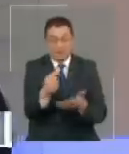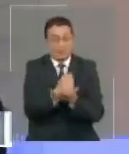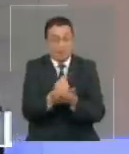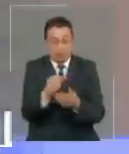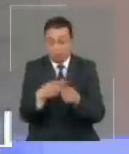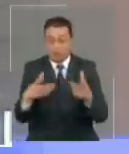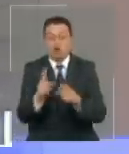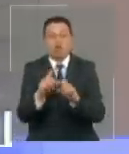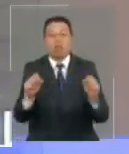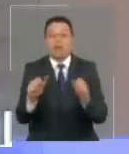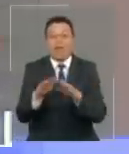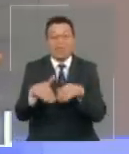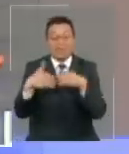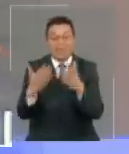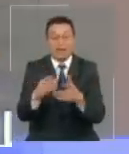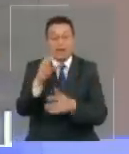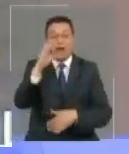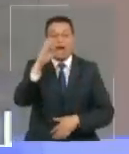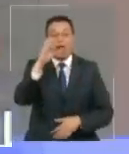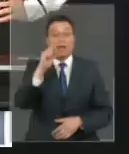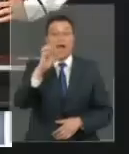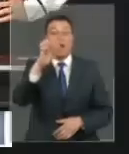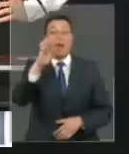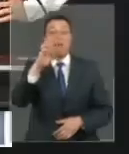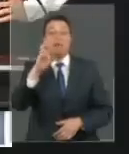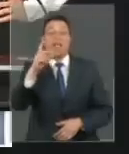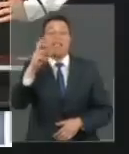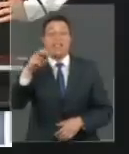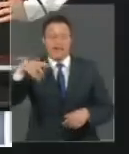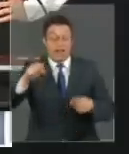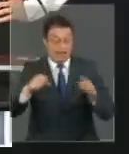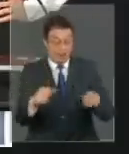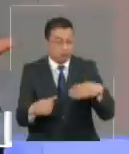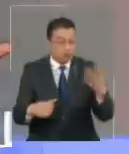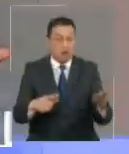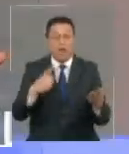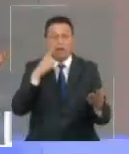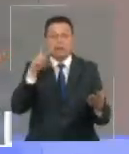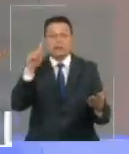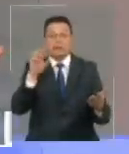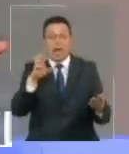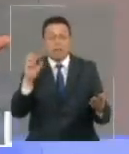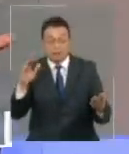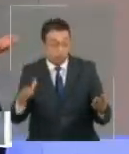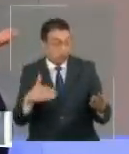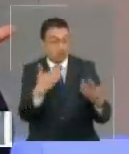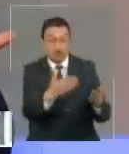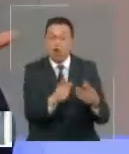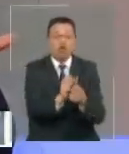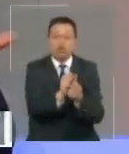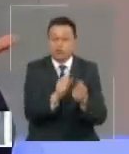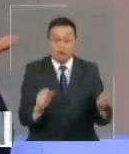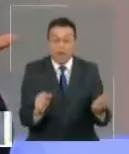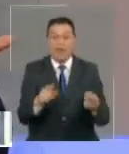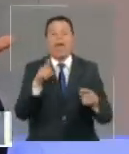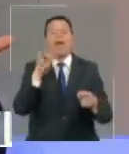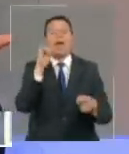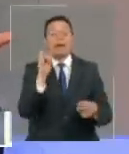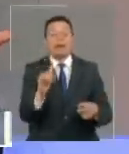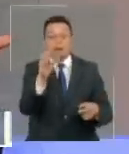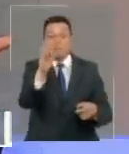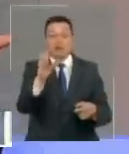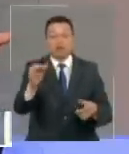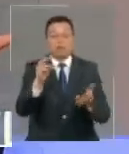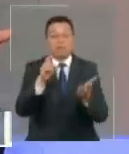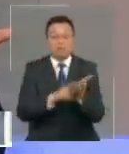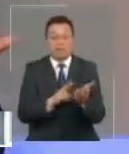consultorios no puede darle ni a personas de Capredena, que en la farmacia popular se atienden, ni a personas de la ISAPRE, que en la farmacia popular se atienden, ni a las personas que